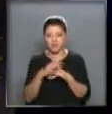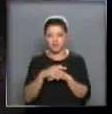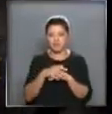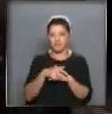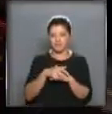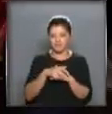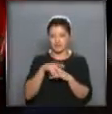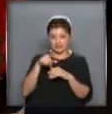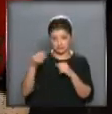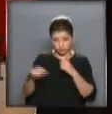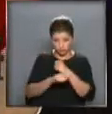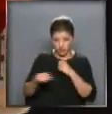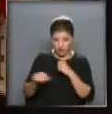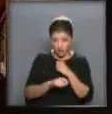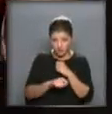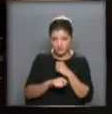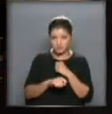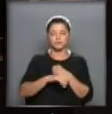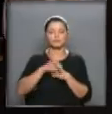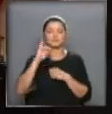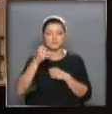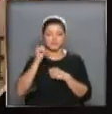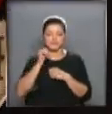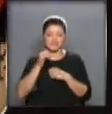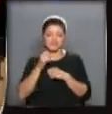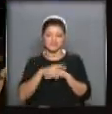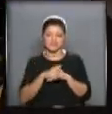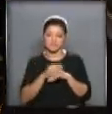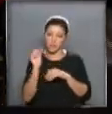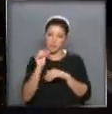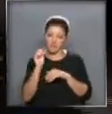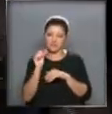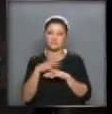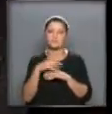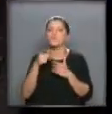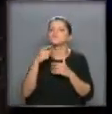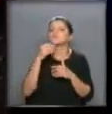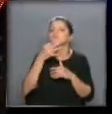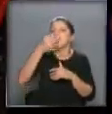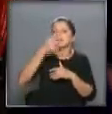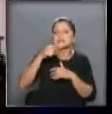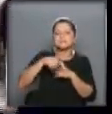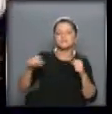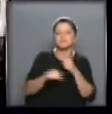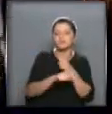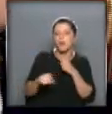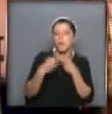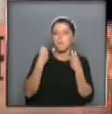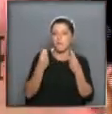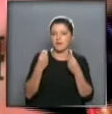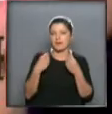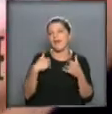chelo. Sí, sí, poquito. ¿Qué te decidió elegir ese instrumento? Porque generalmente se elige